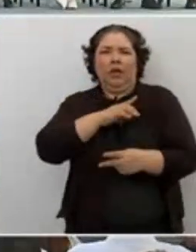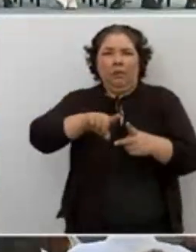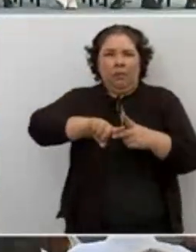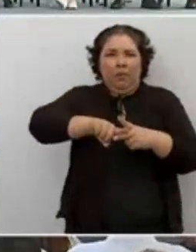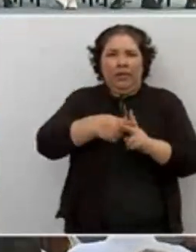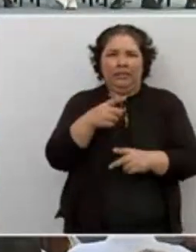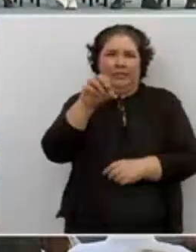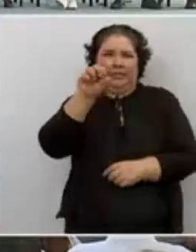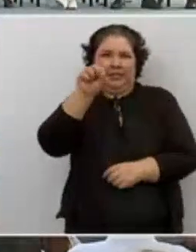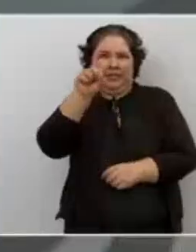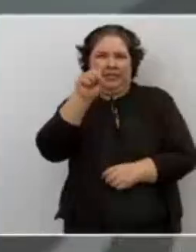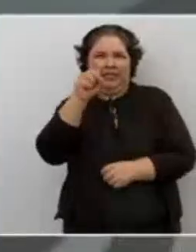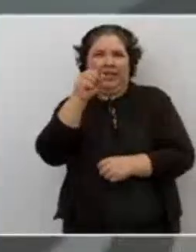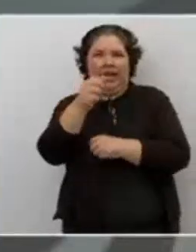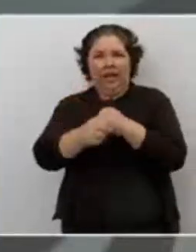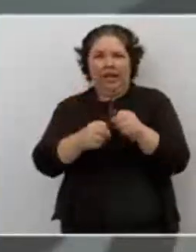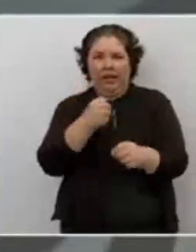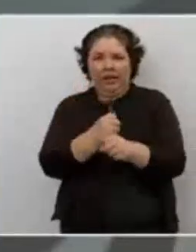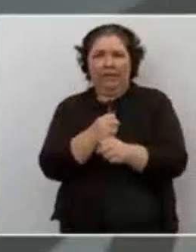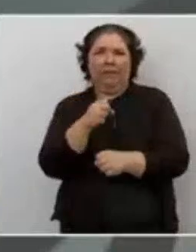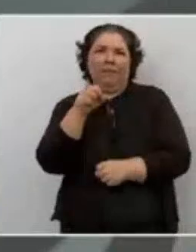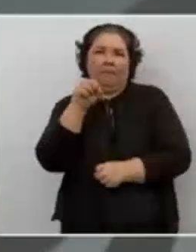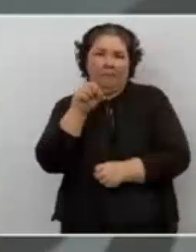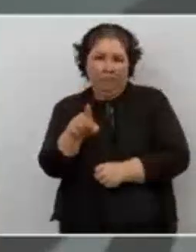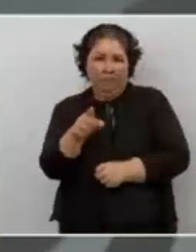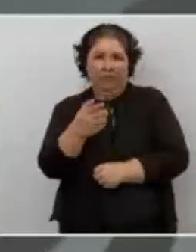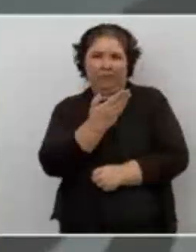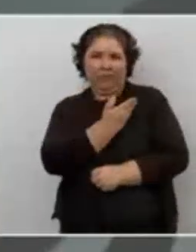años. También nuestra presidenta